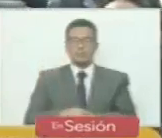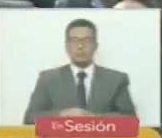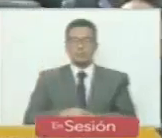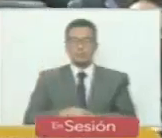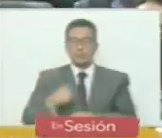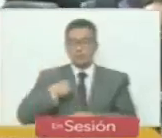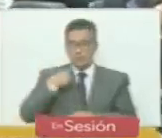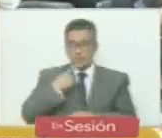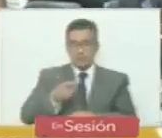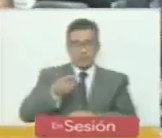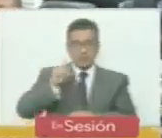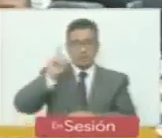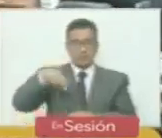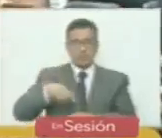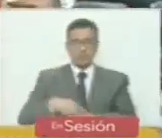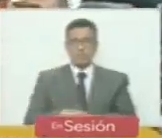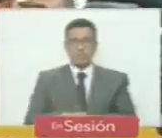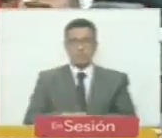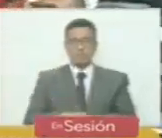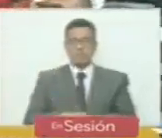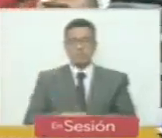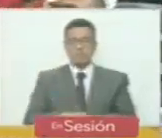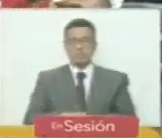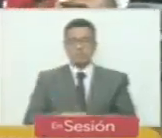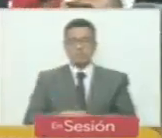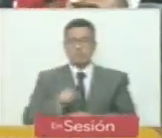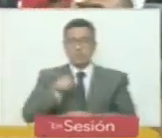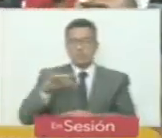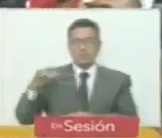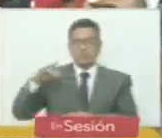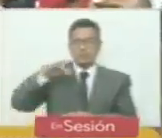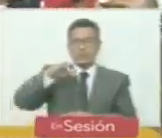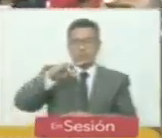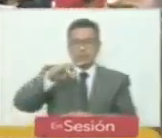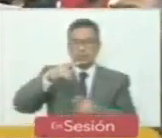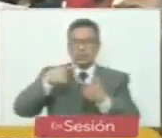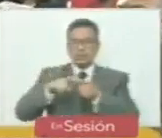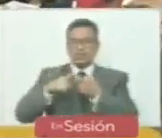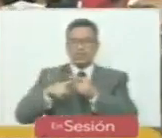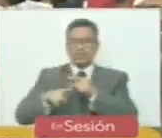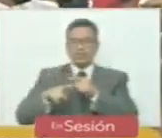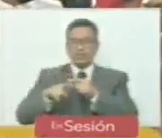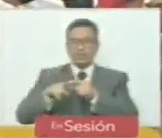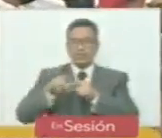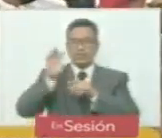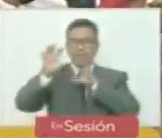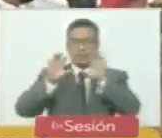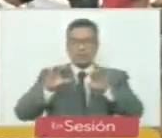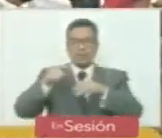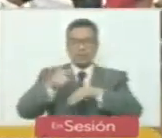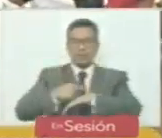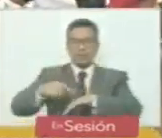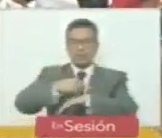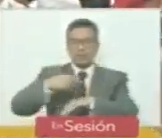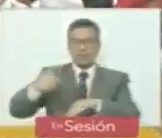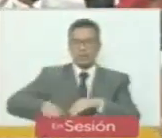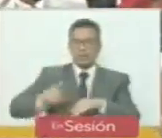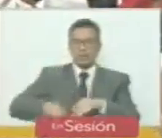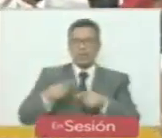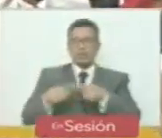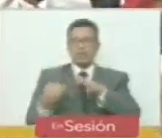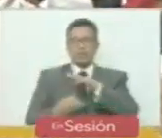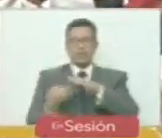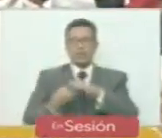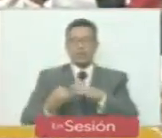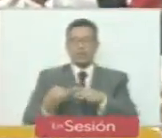Hay que decir también que como este avión, otros países, ahora es el gobierno de Argentina o algunas instituciones